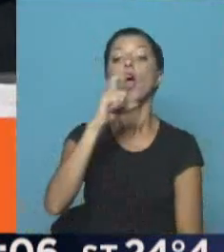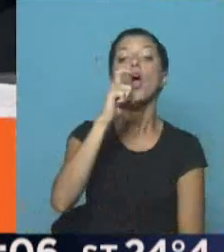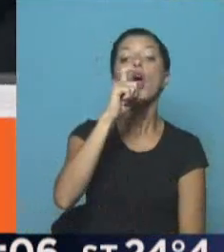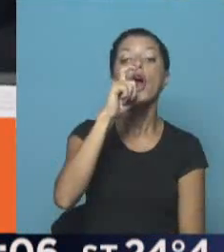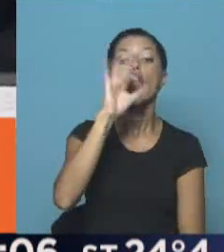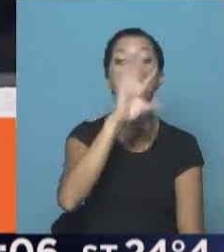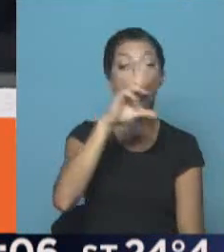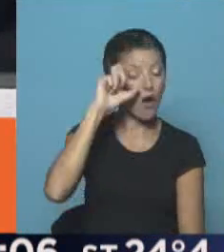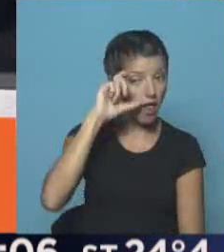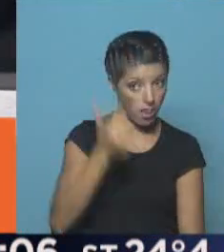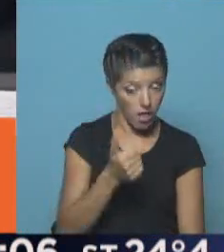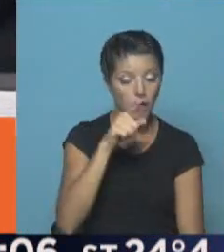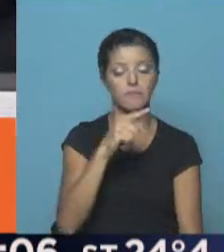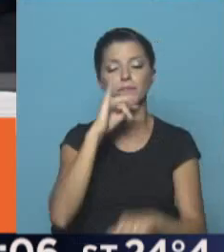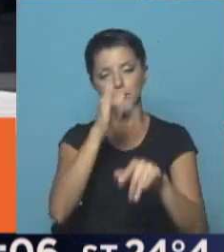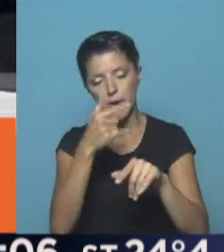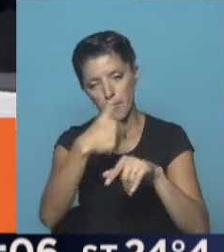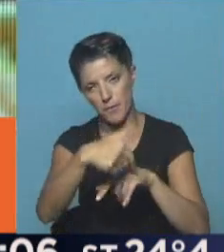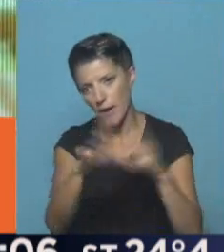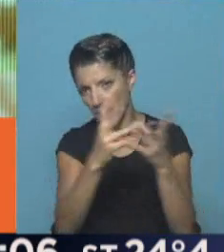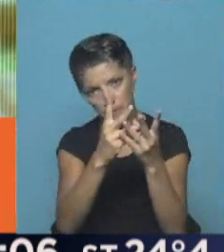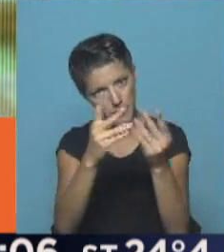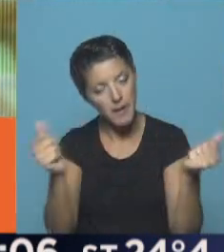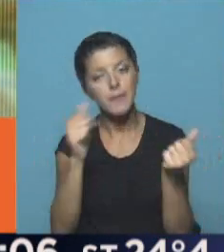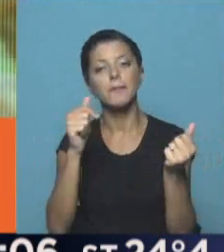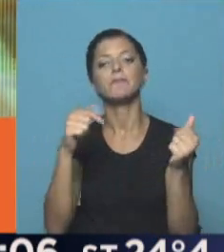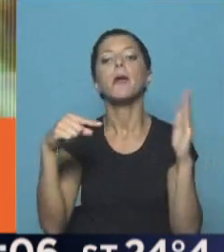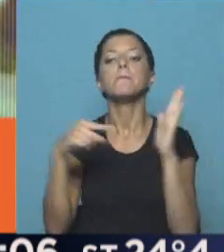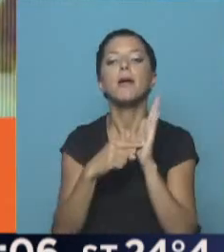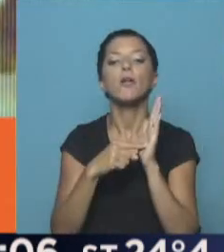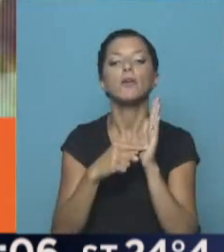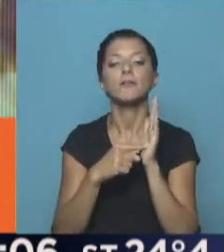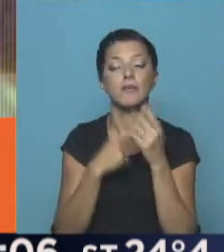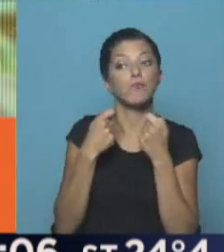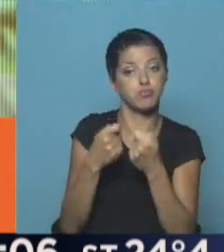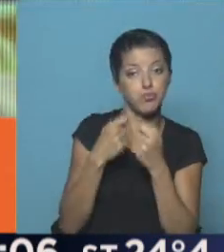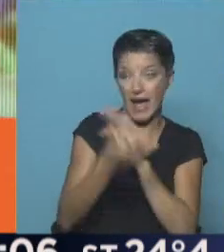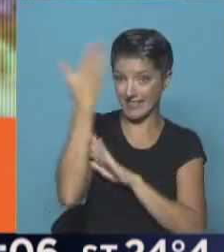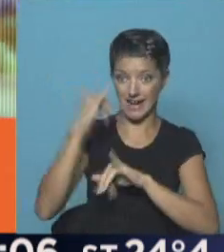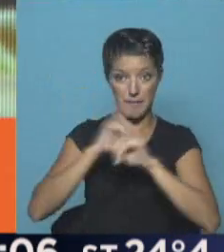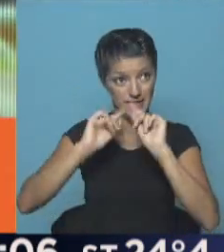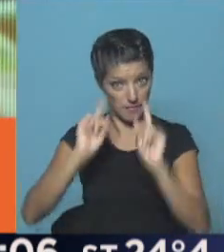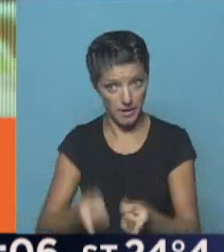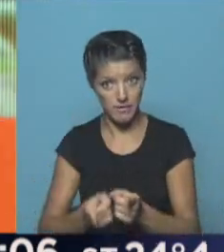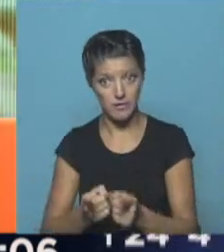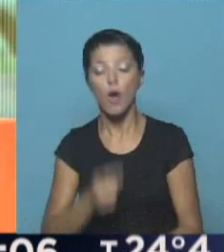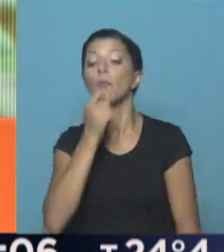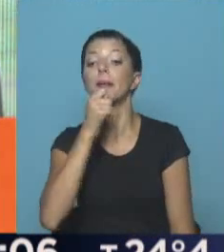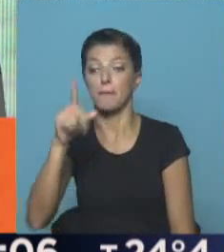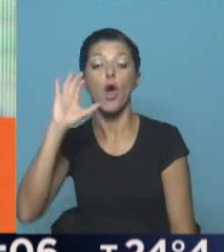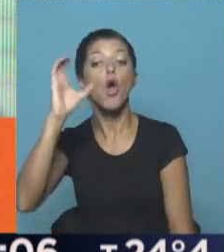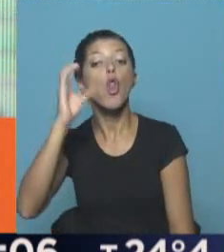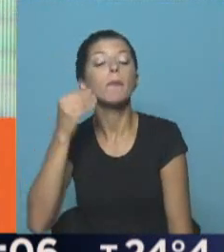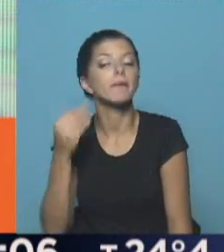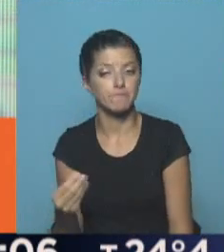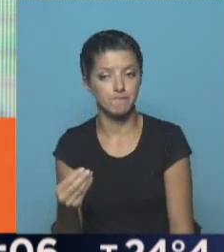más allá de que esté en su autoexilio dorado en Europa, sigue influyendo e influyó durante la campaña. Y uno es Colombia. Bueno, ¿qué va a pasar?